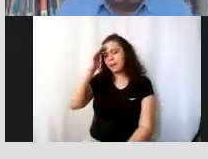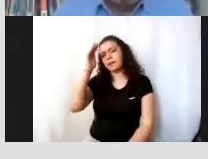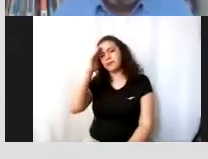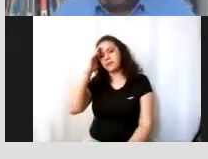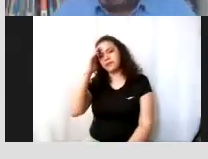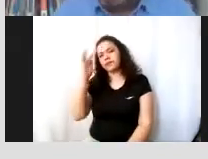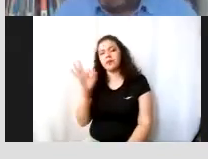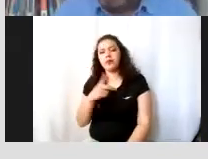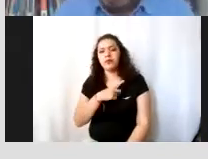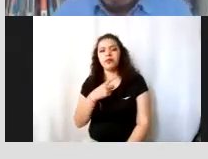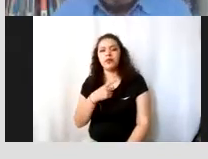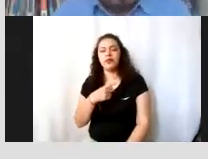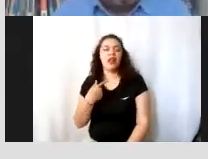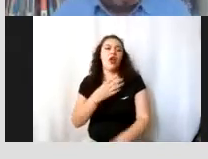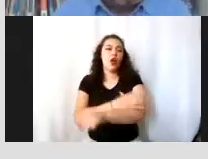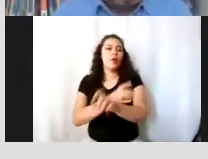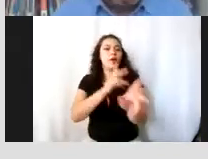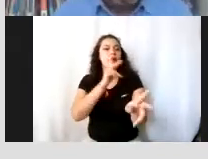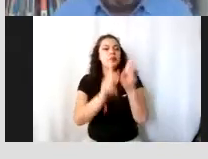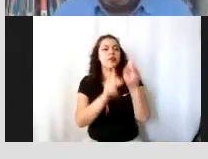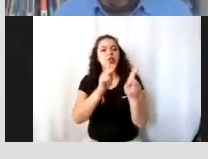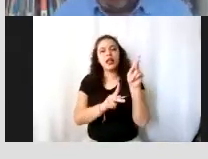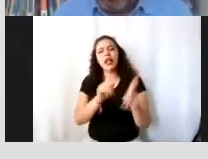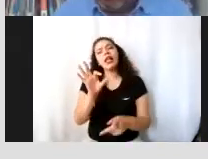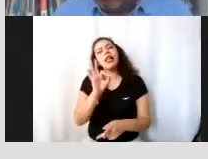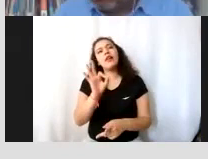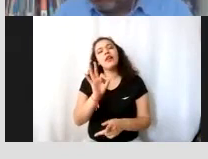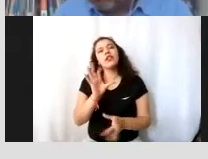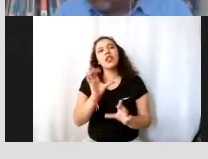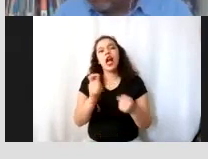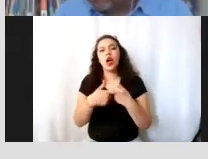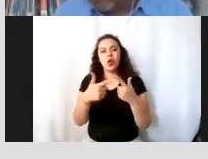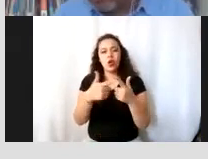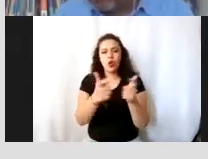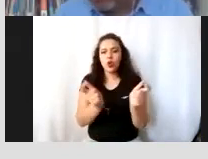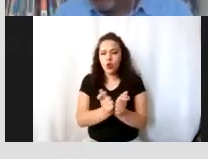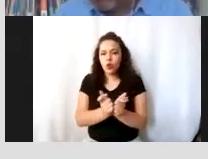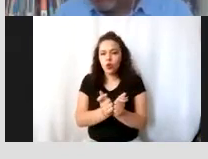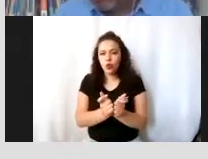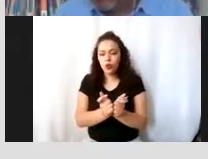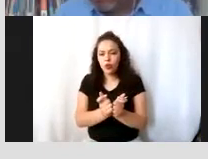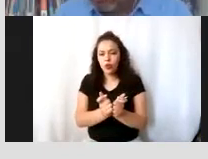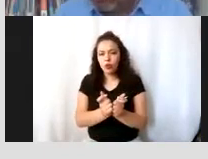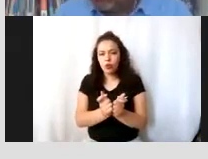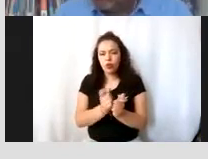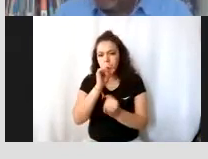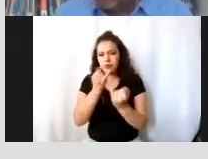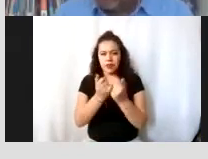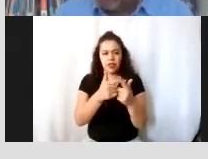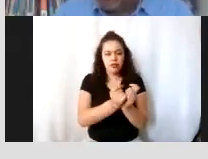existir, platicando con un compañero, que podría existir algún rubro así como hay rubros de